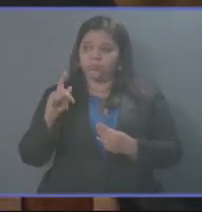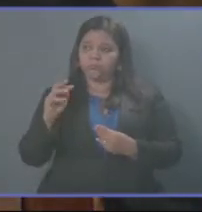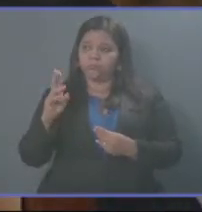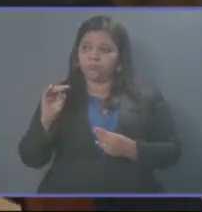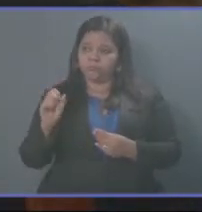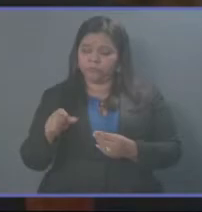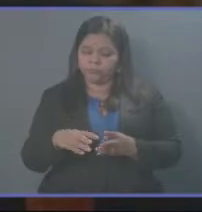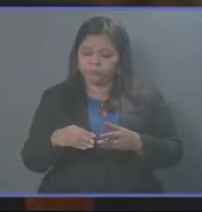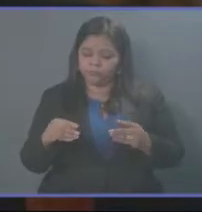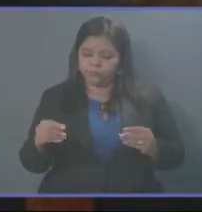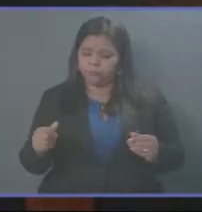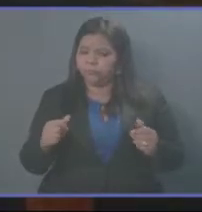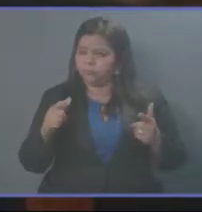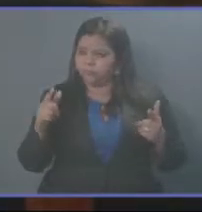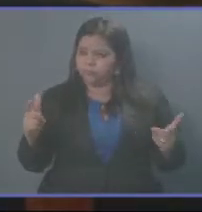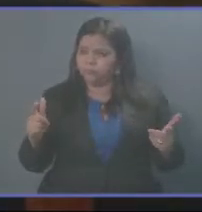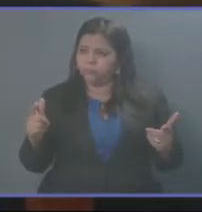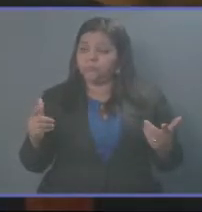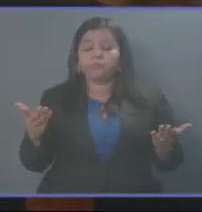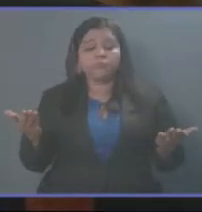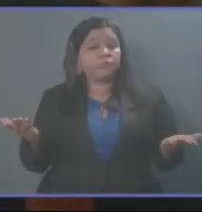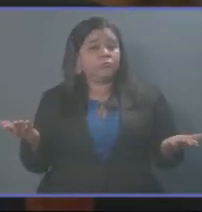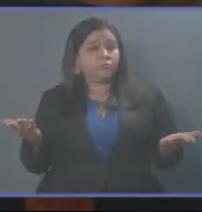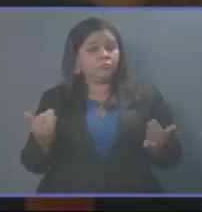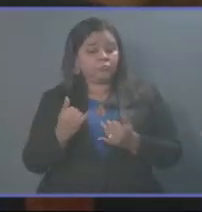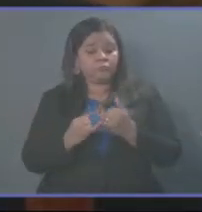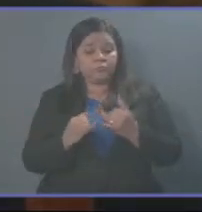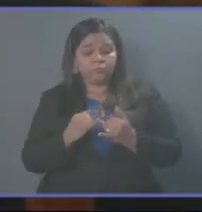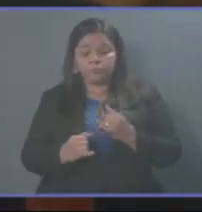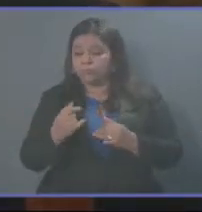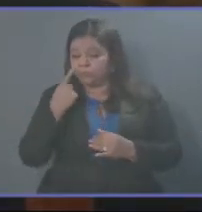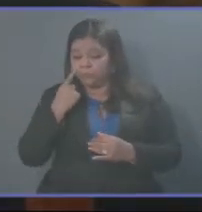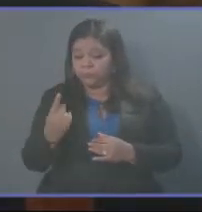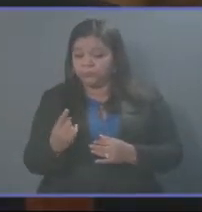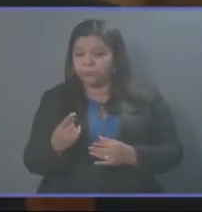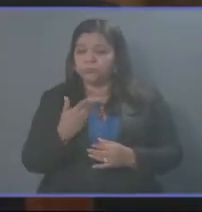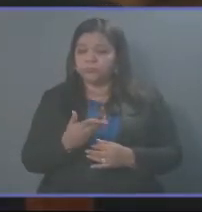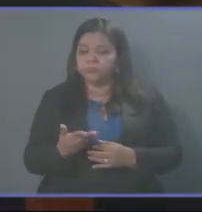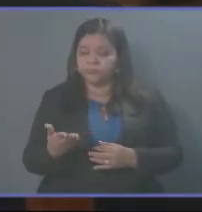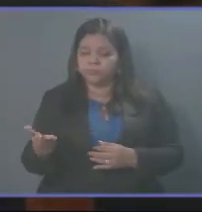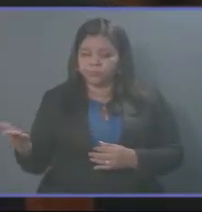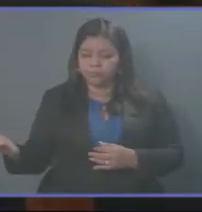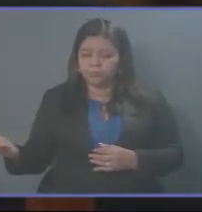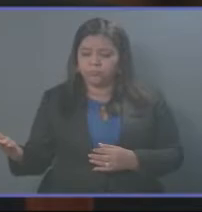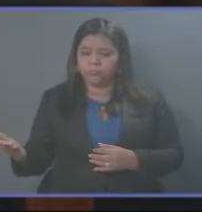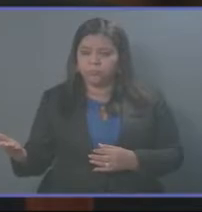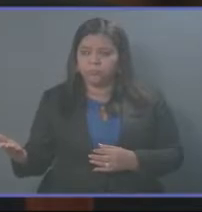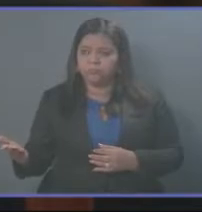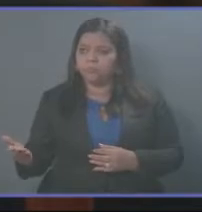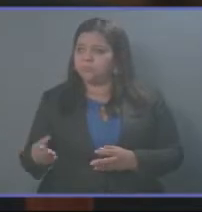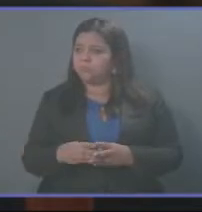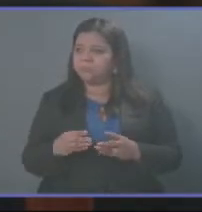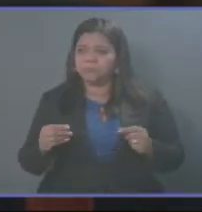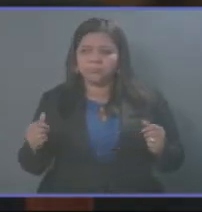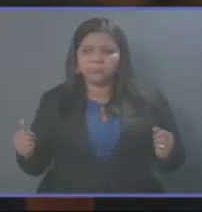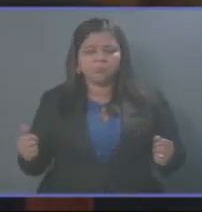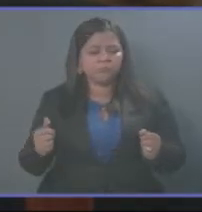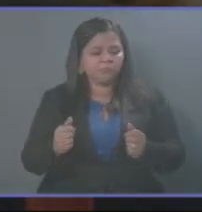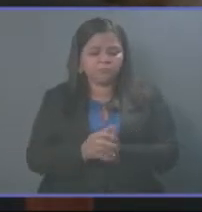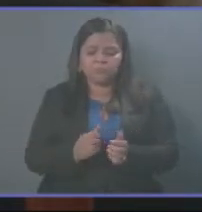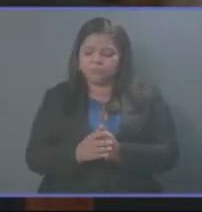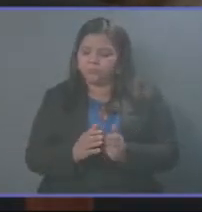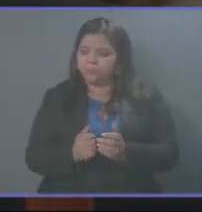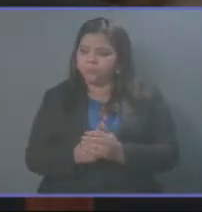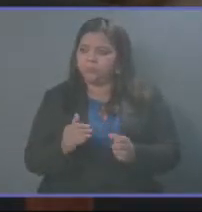gran solución. Al final se vieron aspectos que no resolvían el problema de